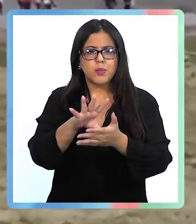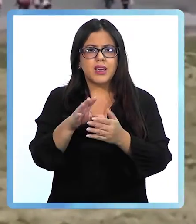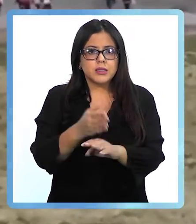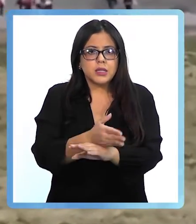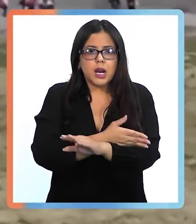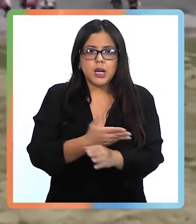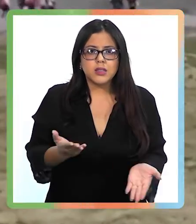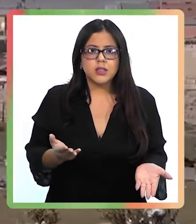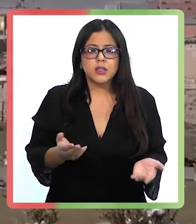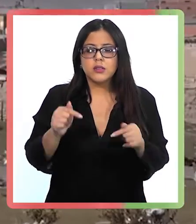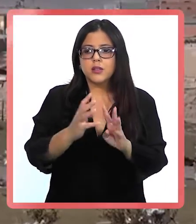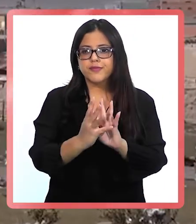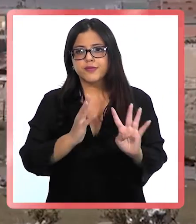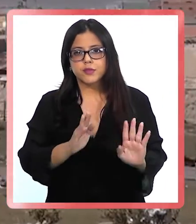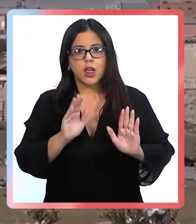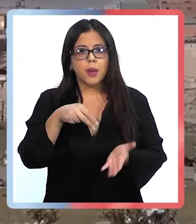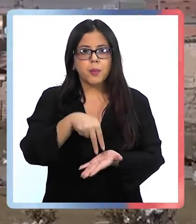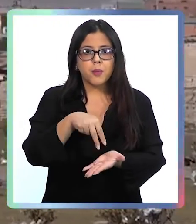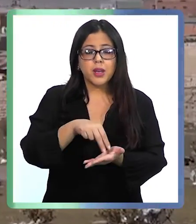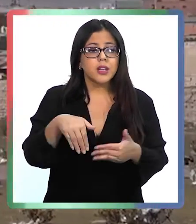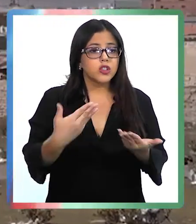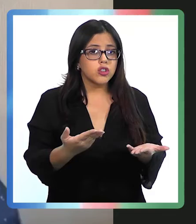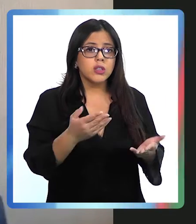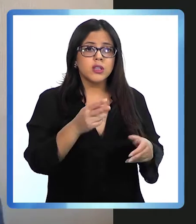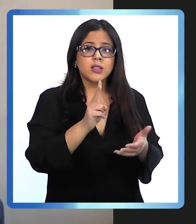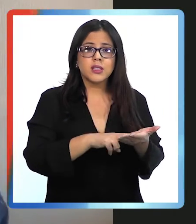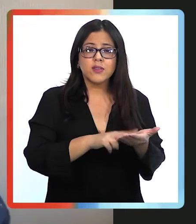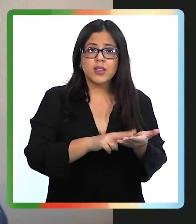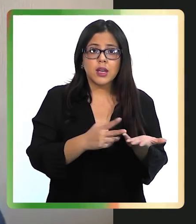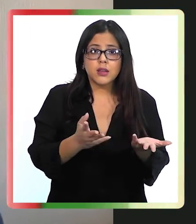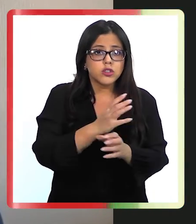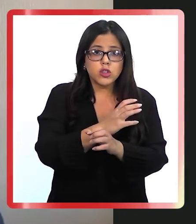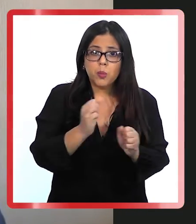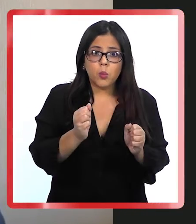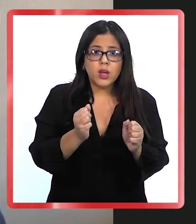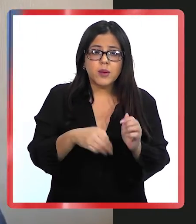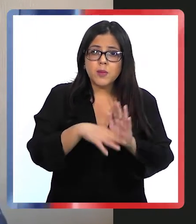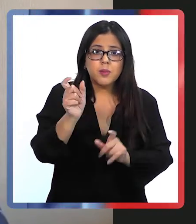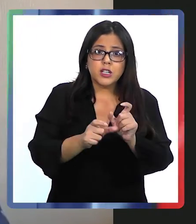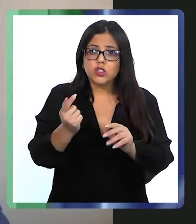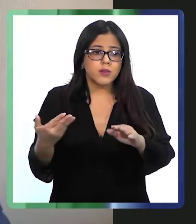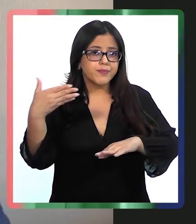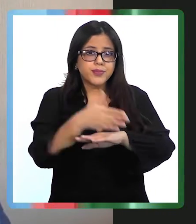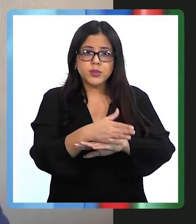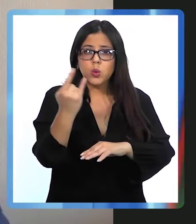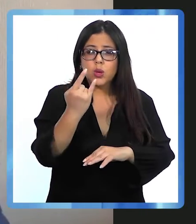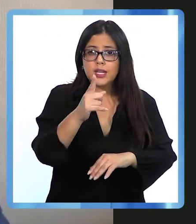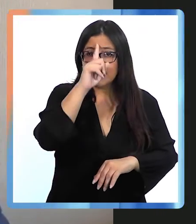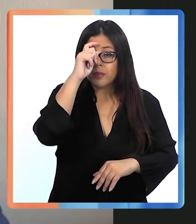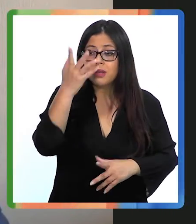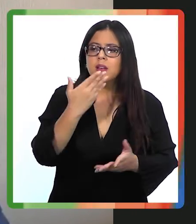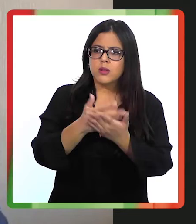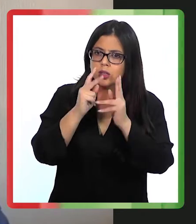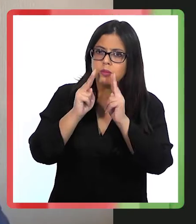yo. Y tuvimos que esperar muchísimo. Entonces, gobernador, en realidad no cabe un alquiler más en la urgencia del hospital regional. Y claro, cuando uno nota